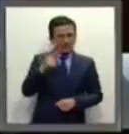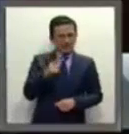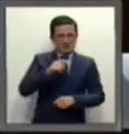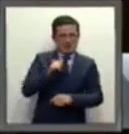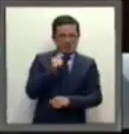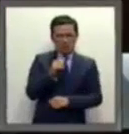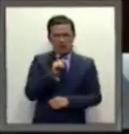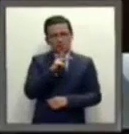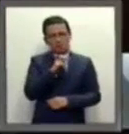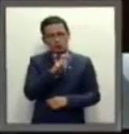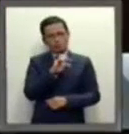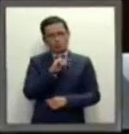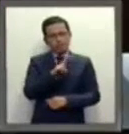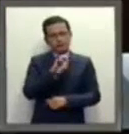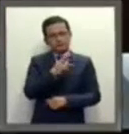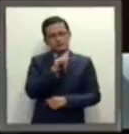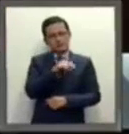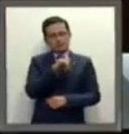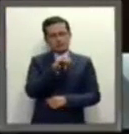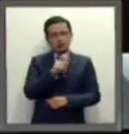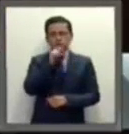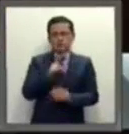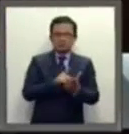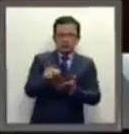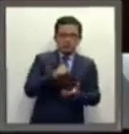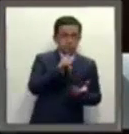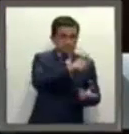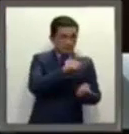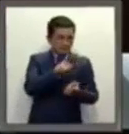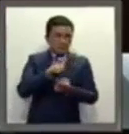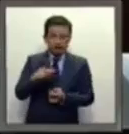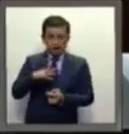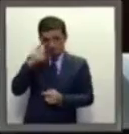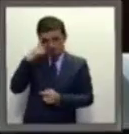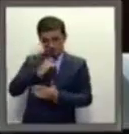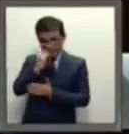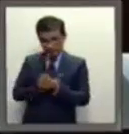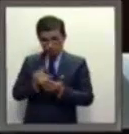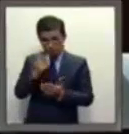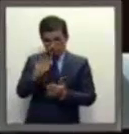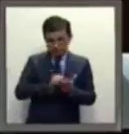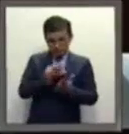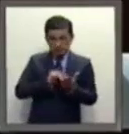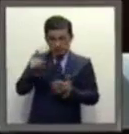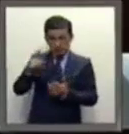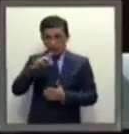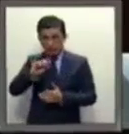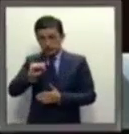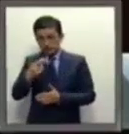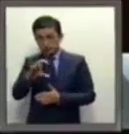aprovechamientos y de derechos no entra dentro de los informes trimestrales que Hacienda presenta a esta Cámara de